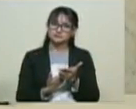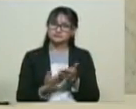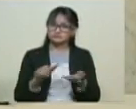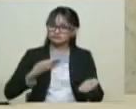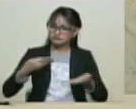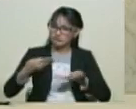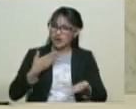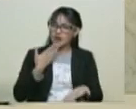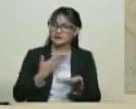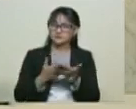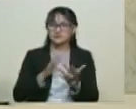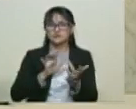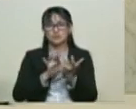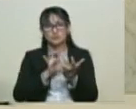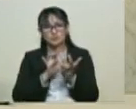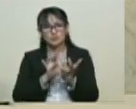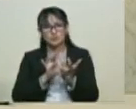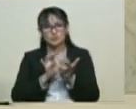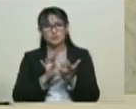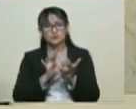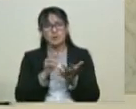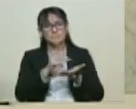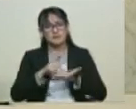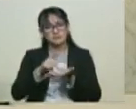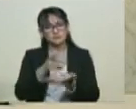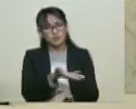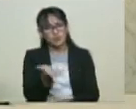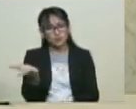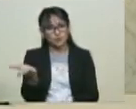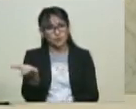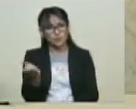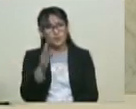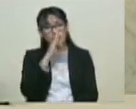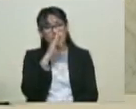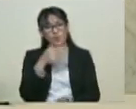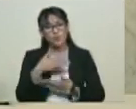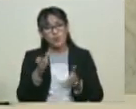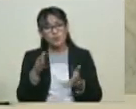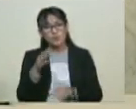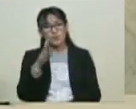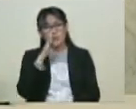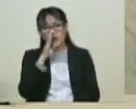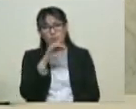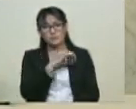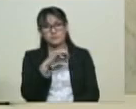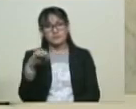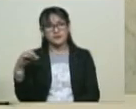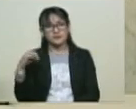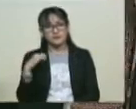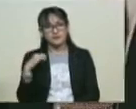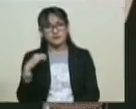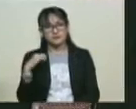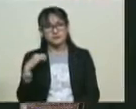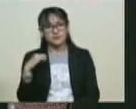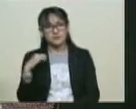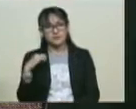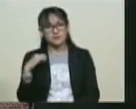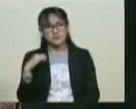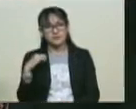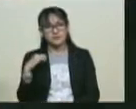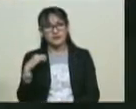agradezco mucho esta comunicación, la asistencia de ustedes, banca pública, banca privada, y creo que hay que